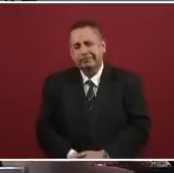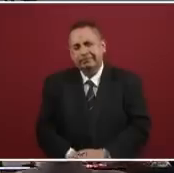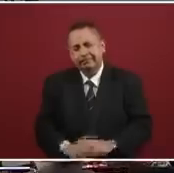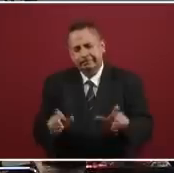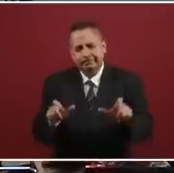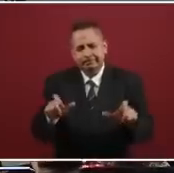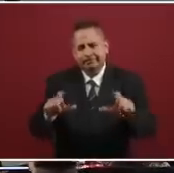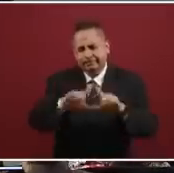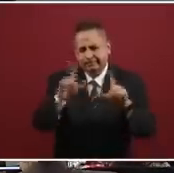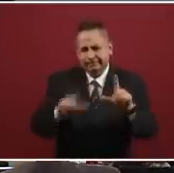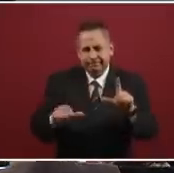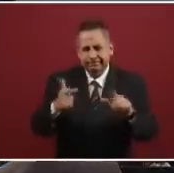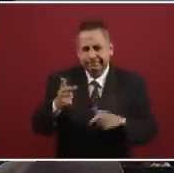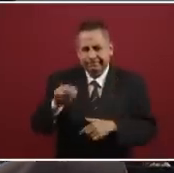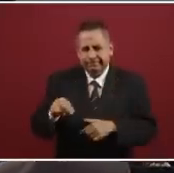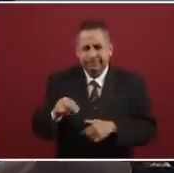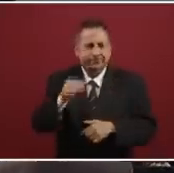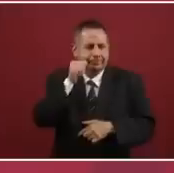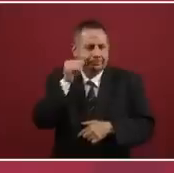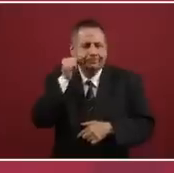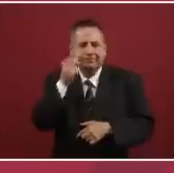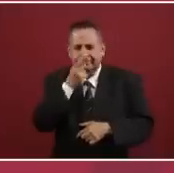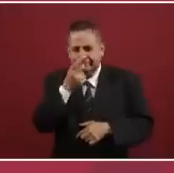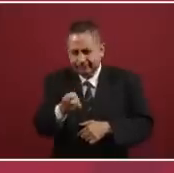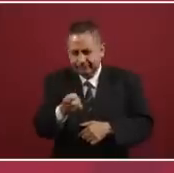Lo de la Guardia es lo que dije ayer,